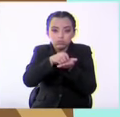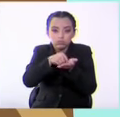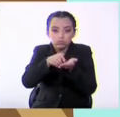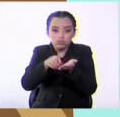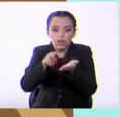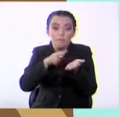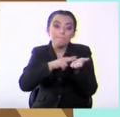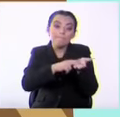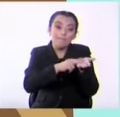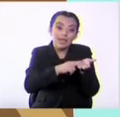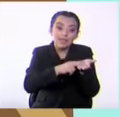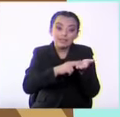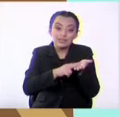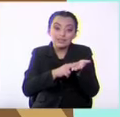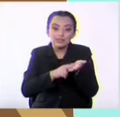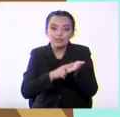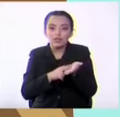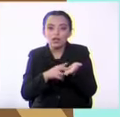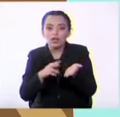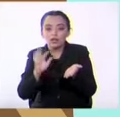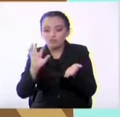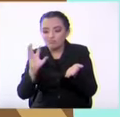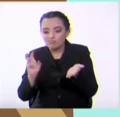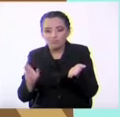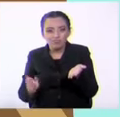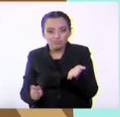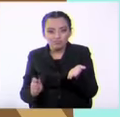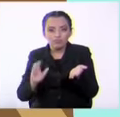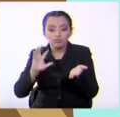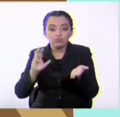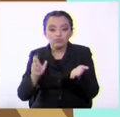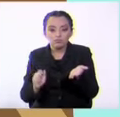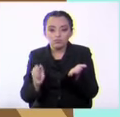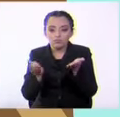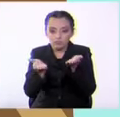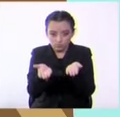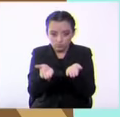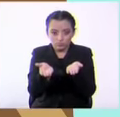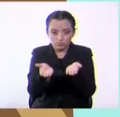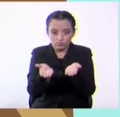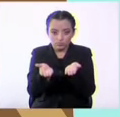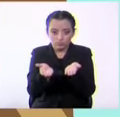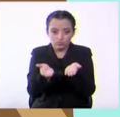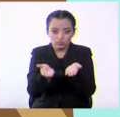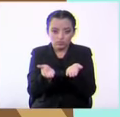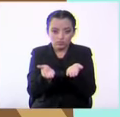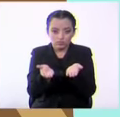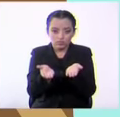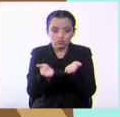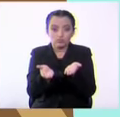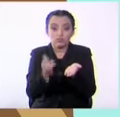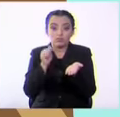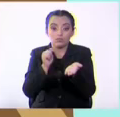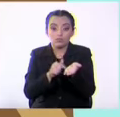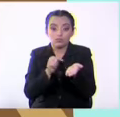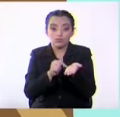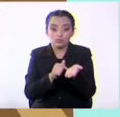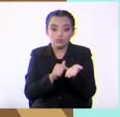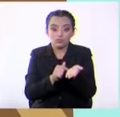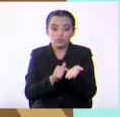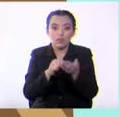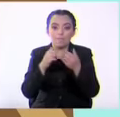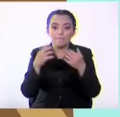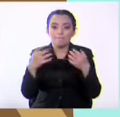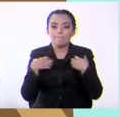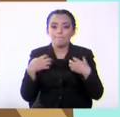verdes. Los individuos con variantes ventajosas en sus rasgos tendrán más probabilidades de sobrevivir bajo la presión de